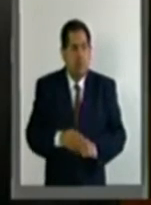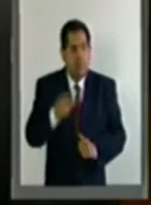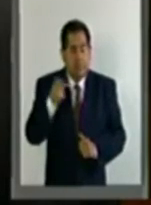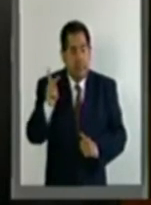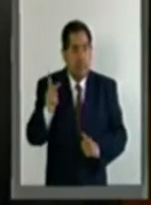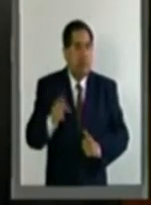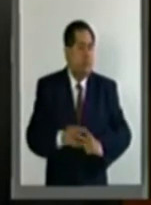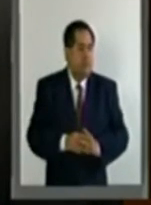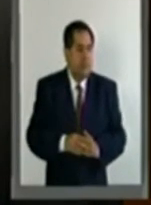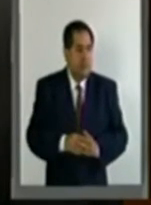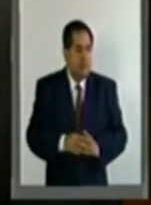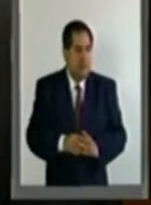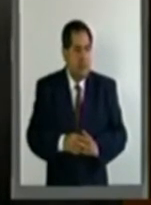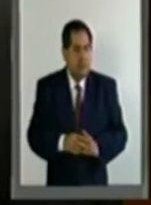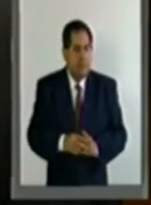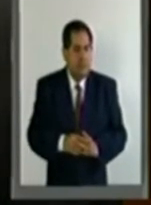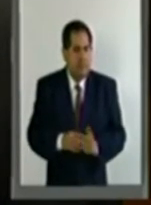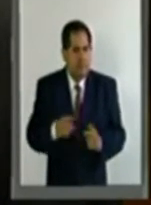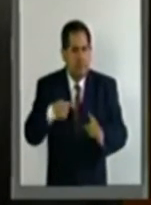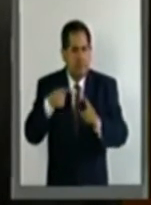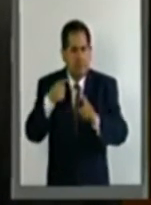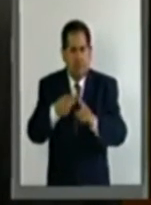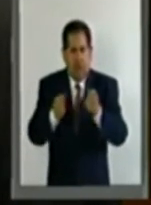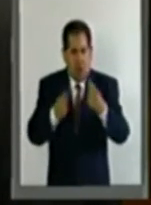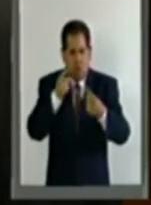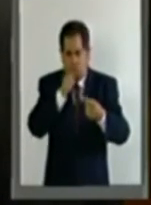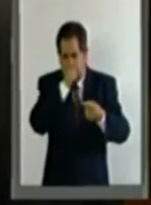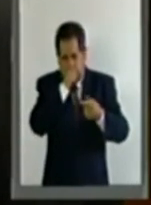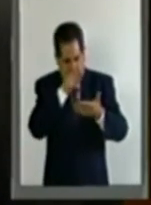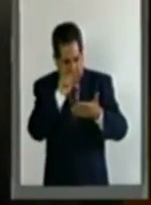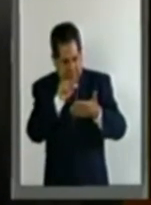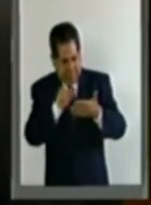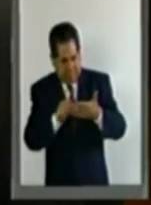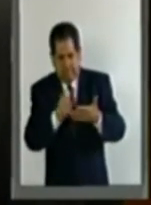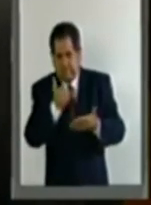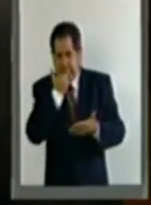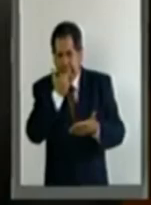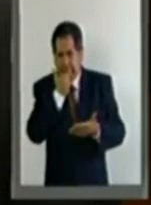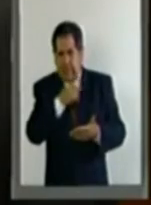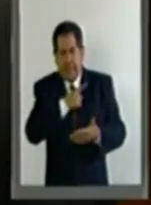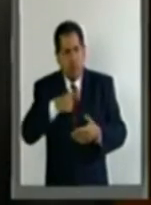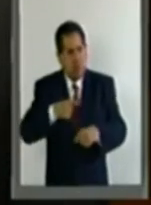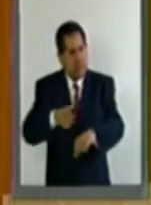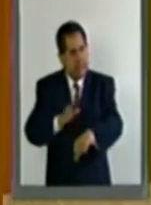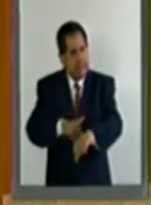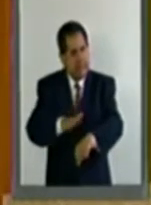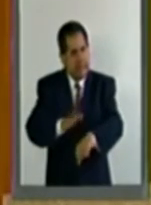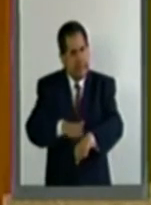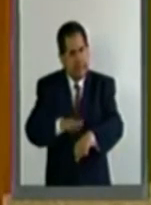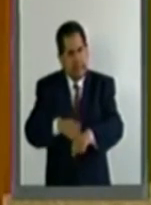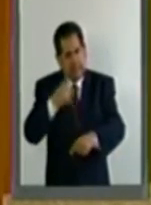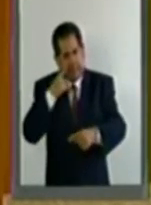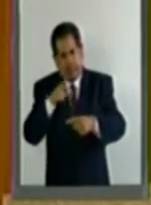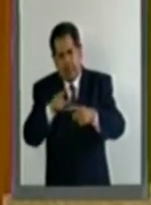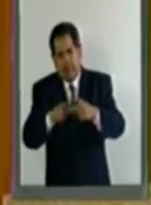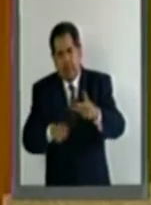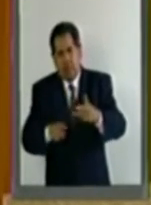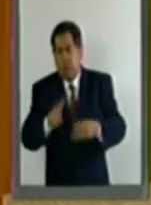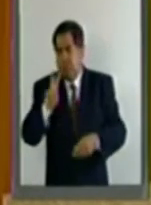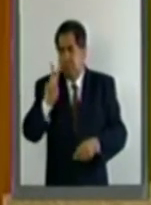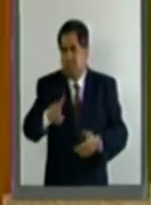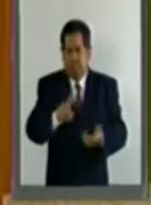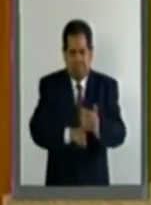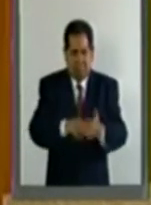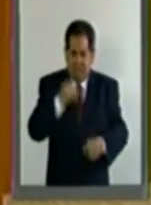embargo, tiene algunas acotaciones que tengo que señalar porque es una